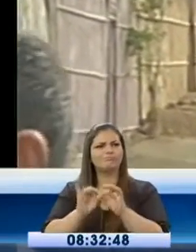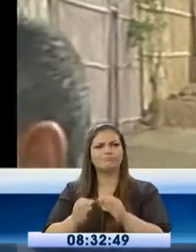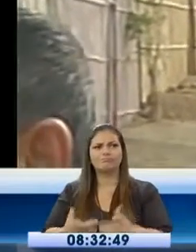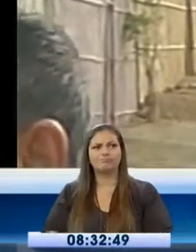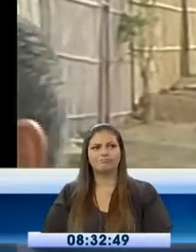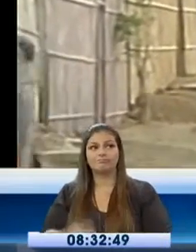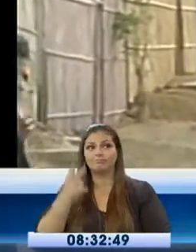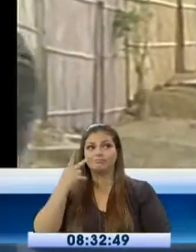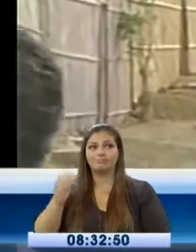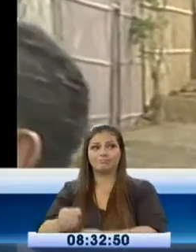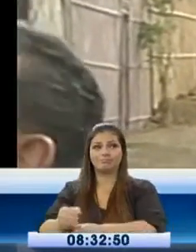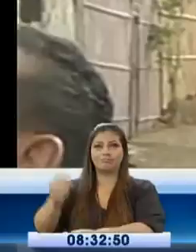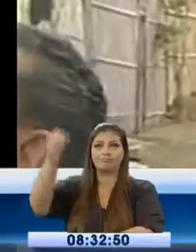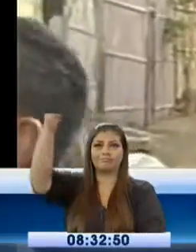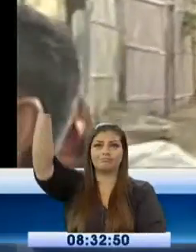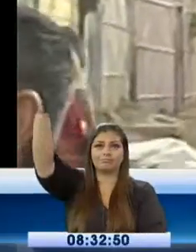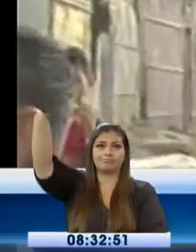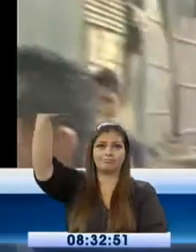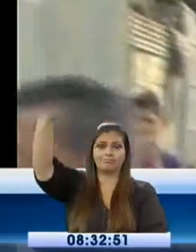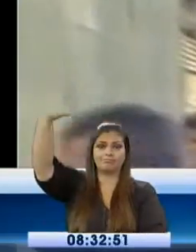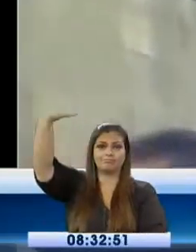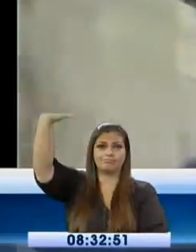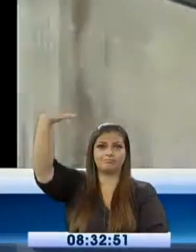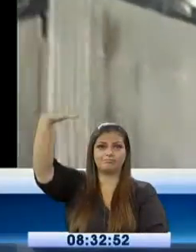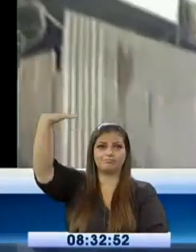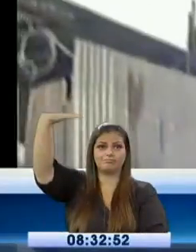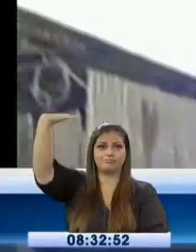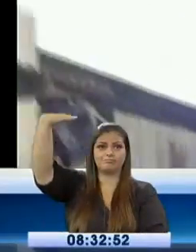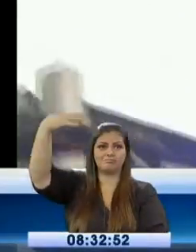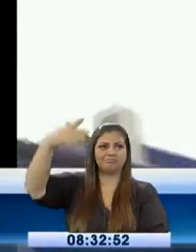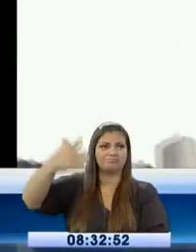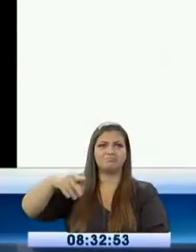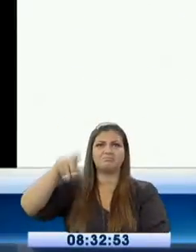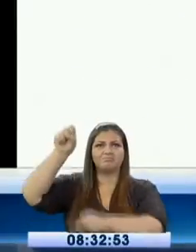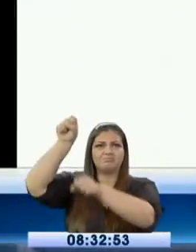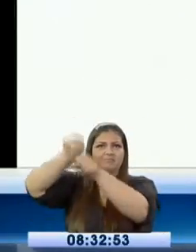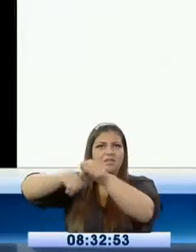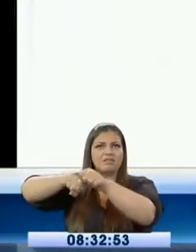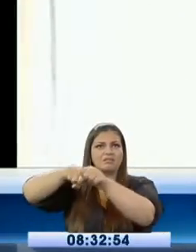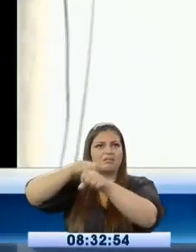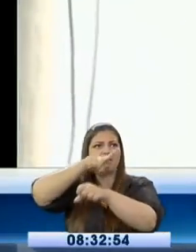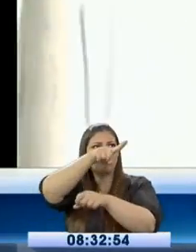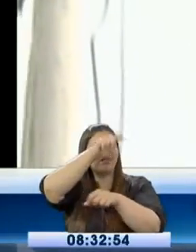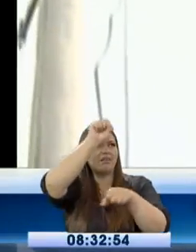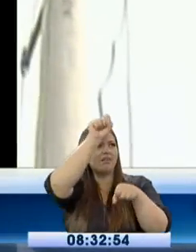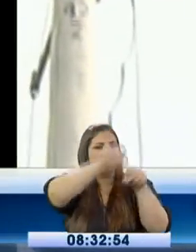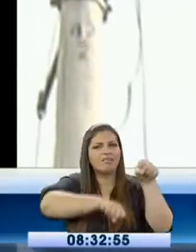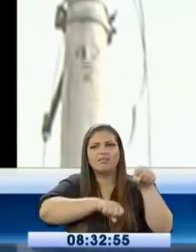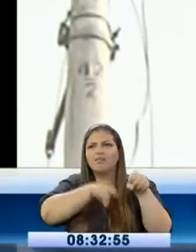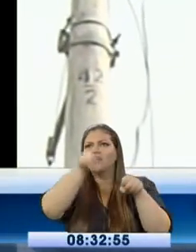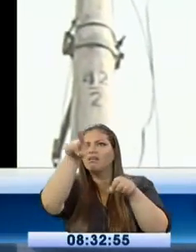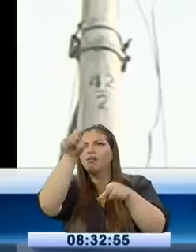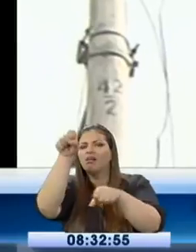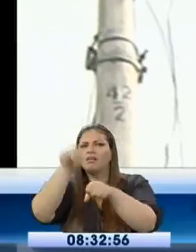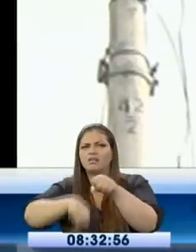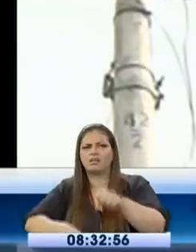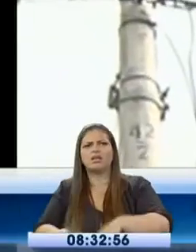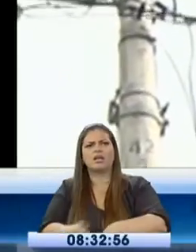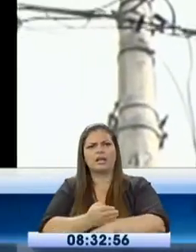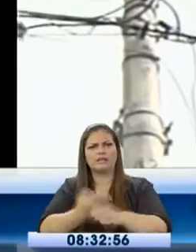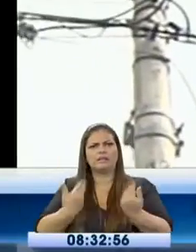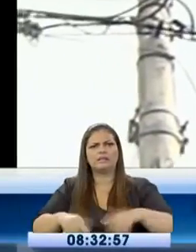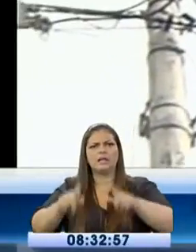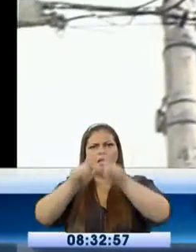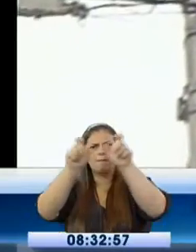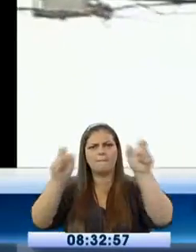la vemos que está prendida. Se va a quemar ya también, pues. Exactamente. Se va a quemar, y otras para allá están igual, están oscuras, uno llama, llama, que si van, que si van. Uno va, mijo, allá a hablar ya a la